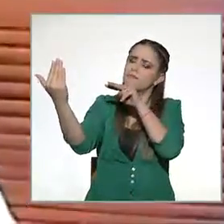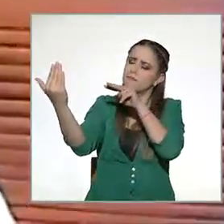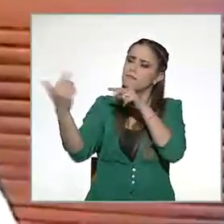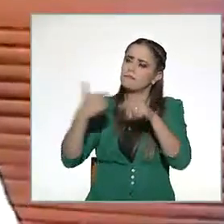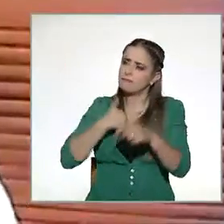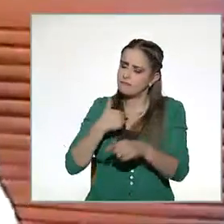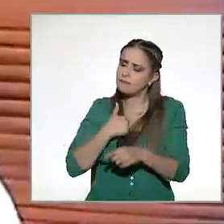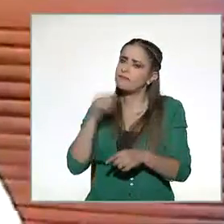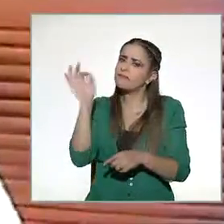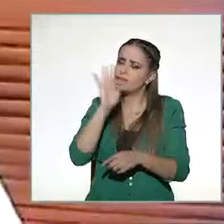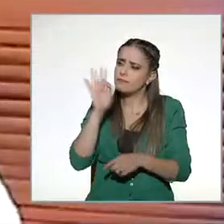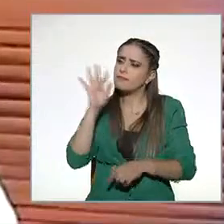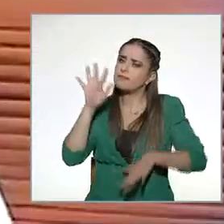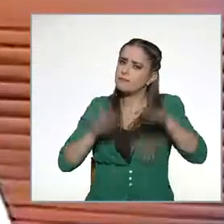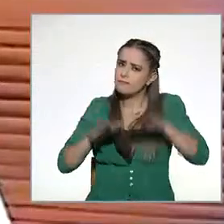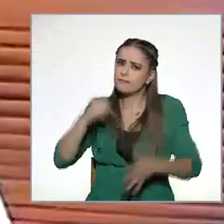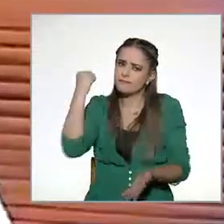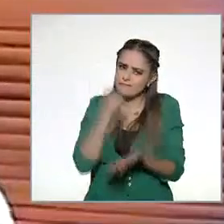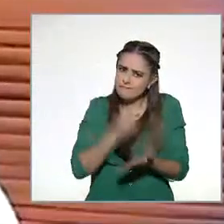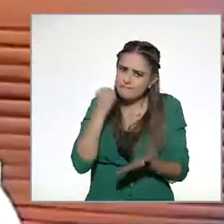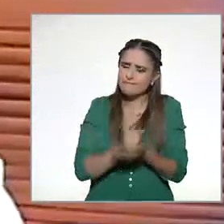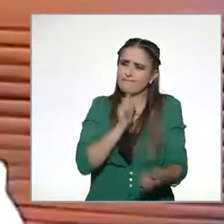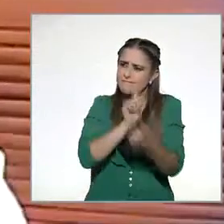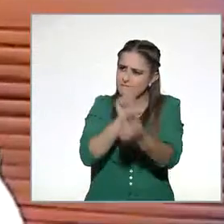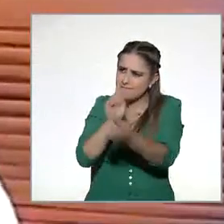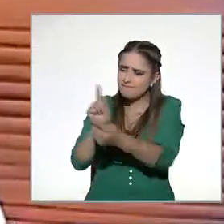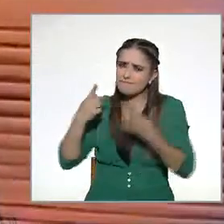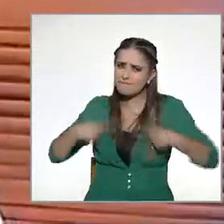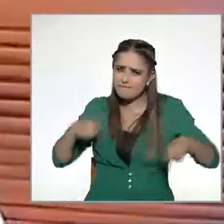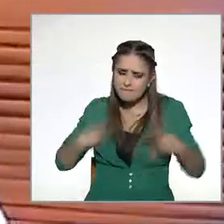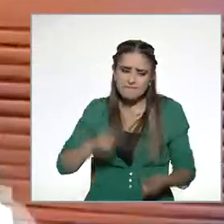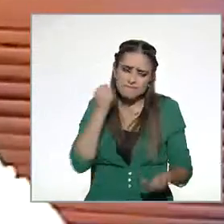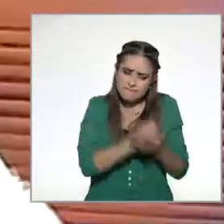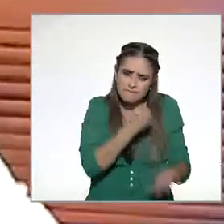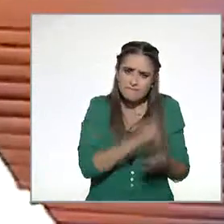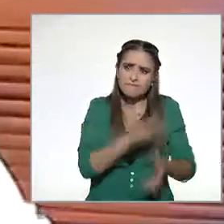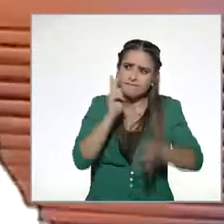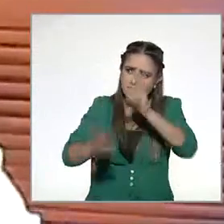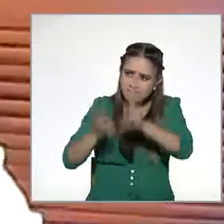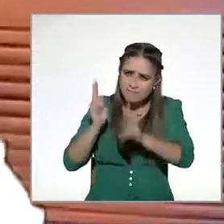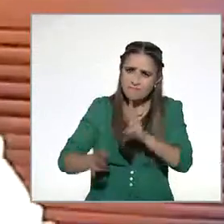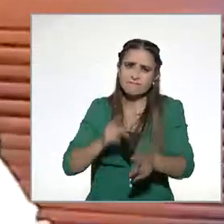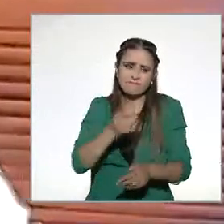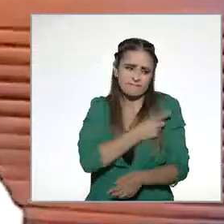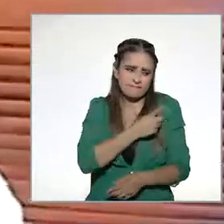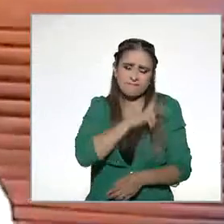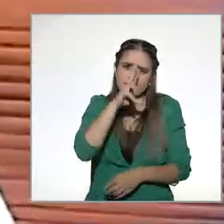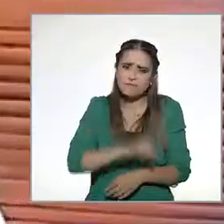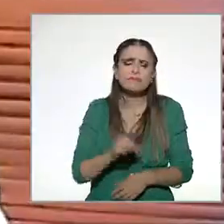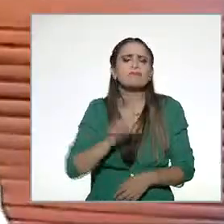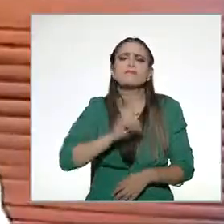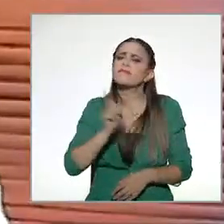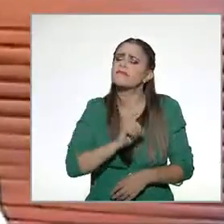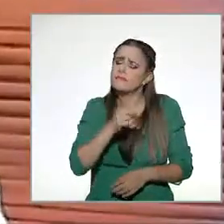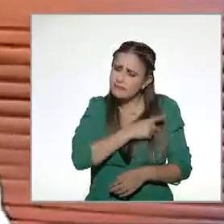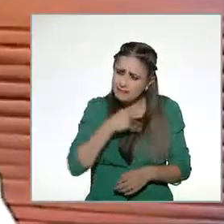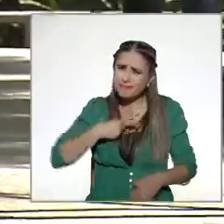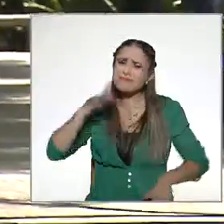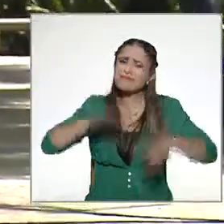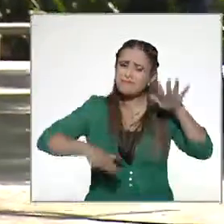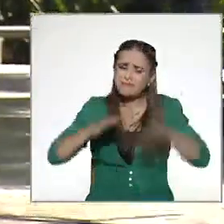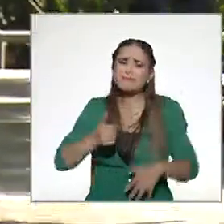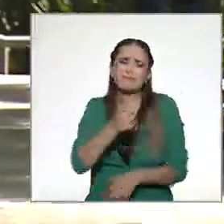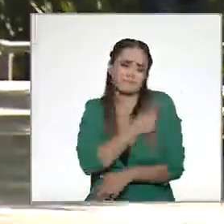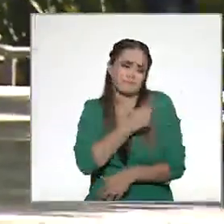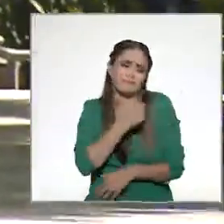forzado a veces el ser demasiado social o a veces no te has dado el tiempo como para estar solito, reflexionar y hacer como este autoanálisis